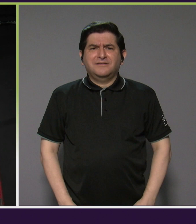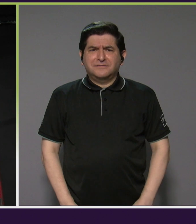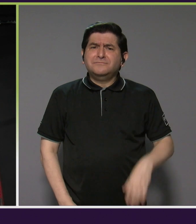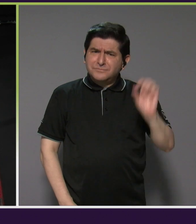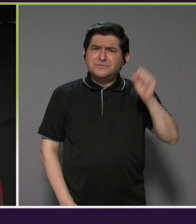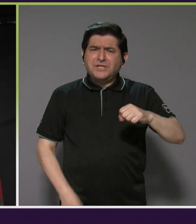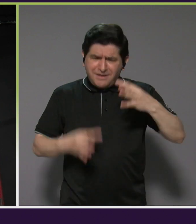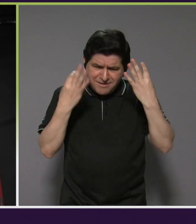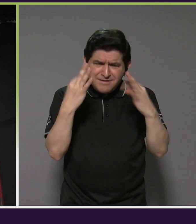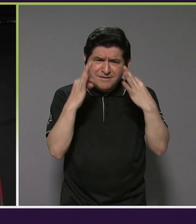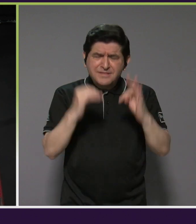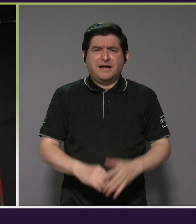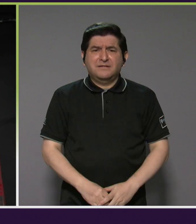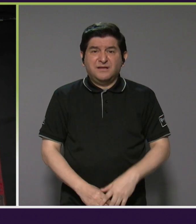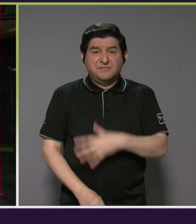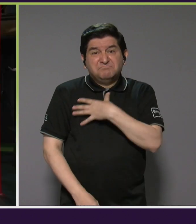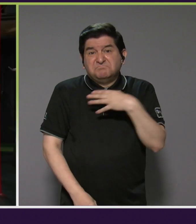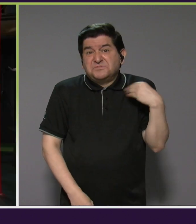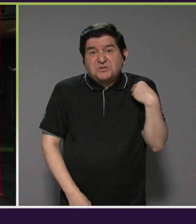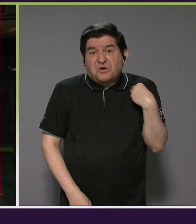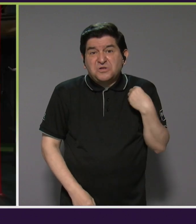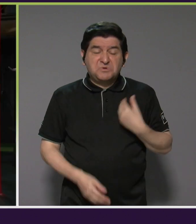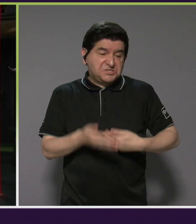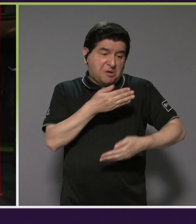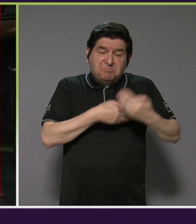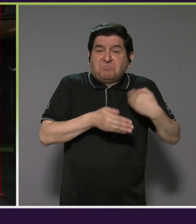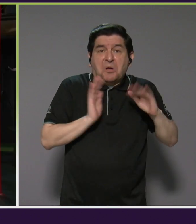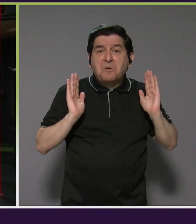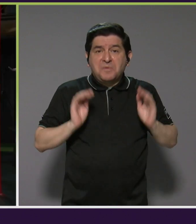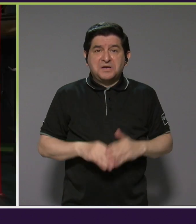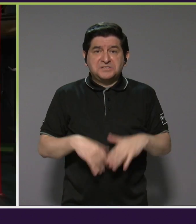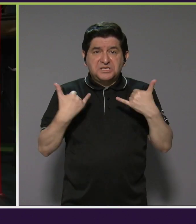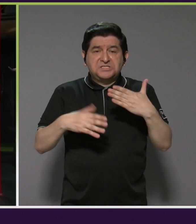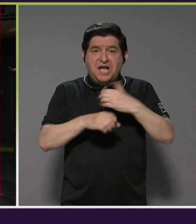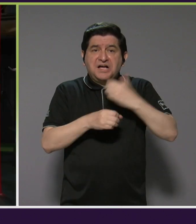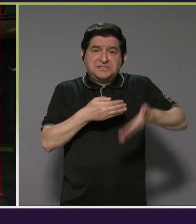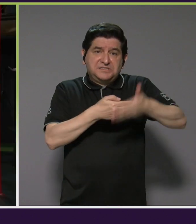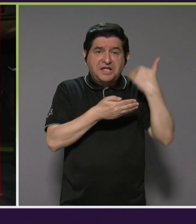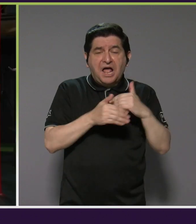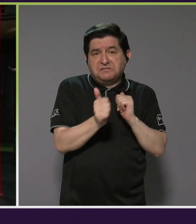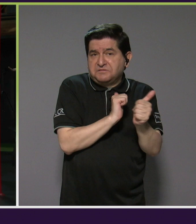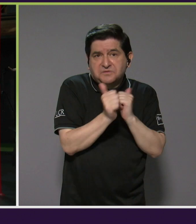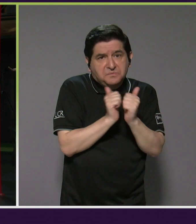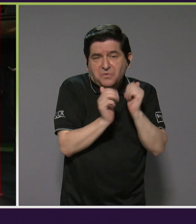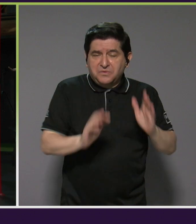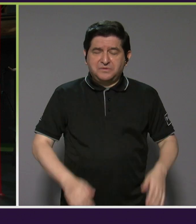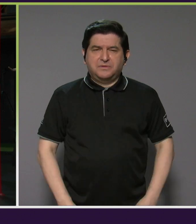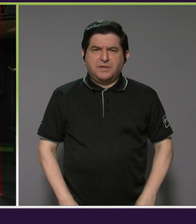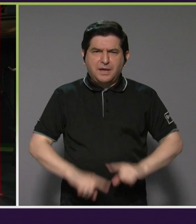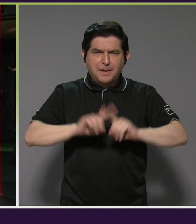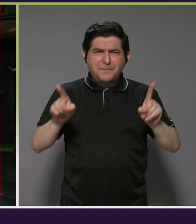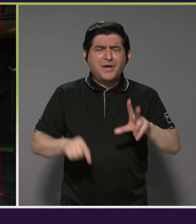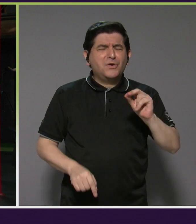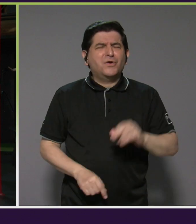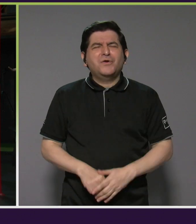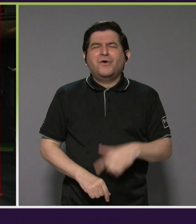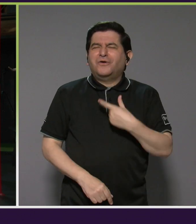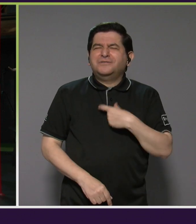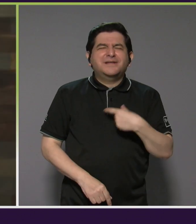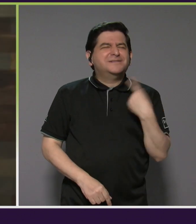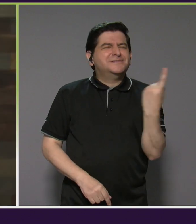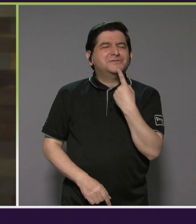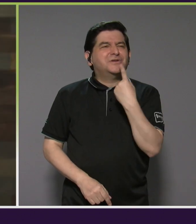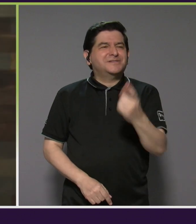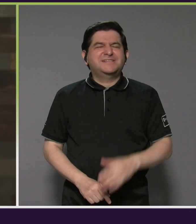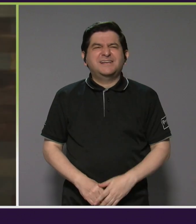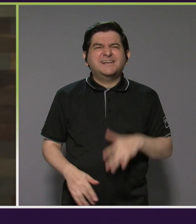intenten, y si no les gusta, que se devuelvan, o sea, a lo que ya hacían, si algún tipo de deporte, pero que no se queden con las ganas de decir